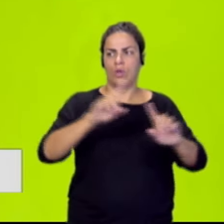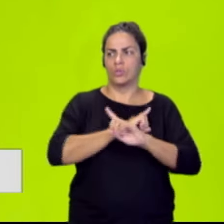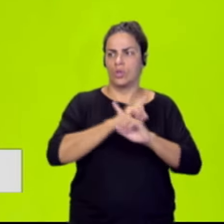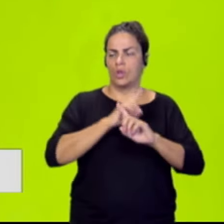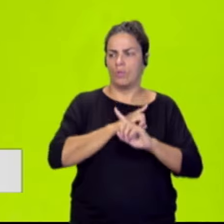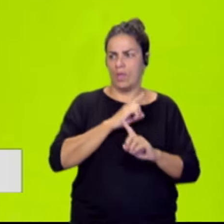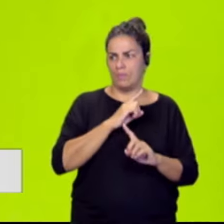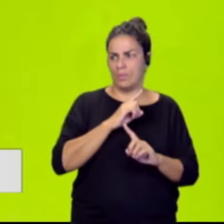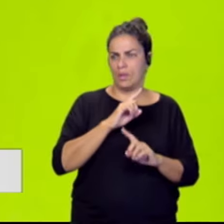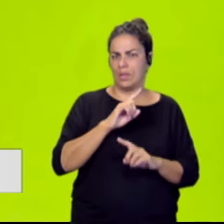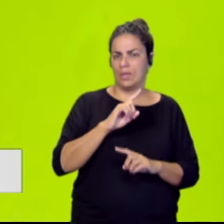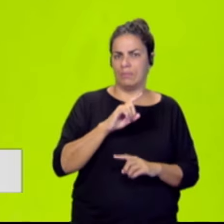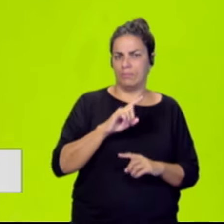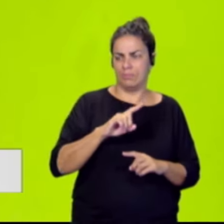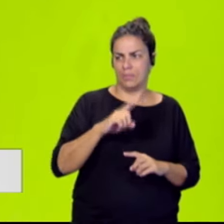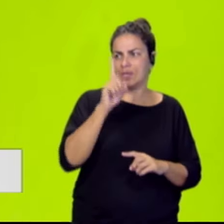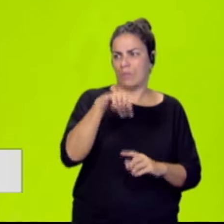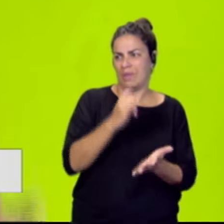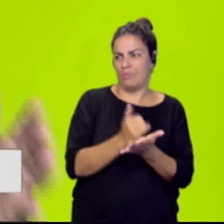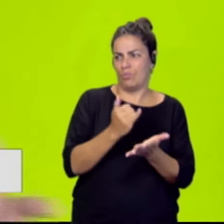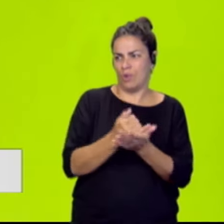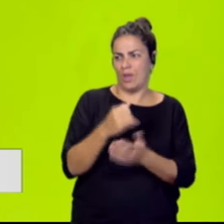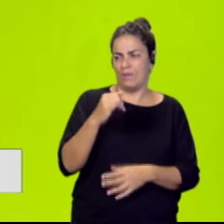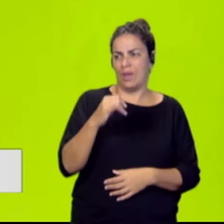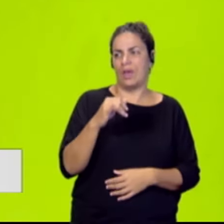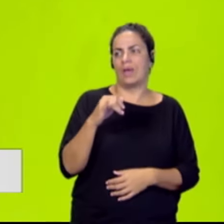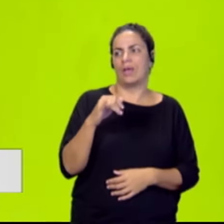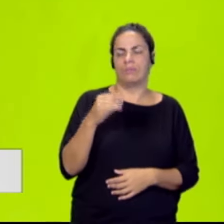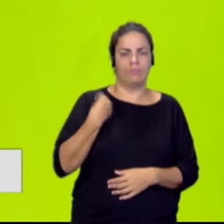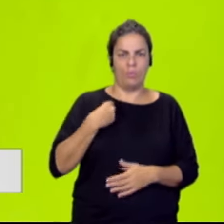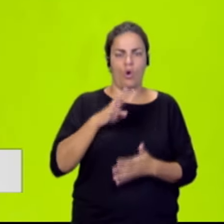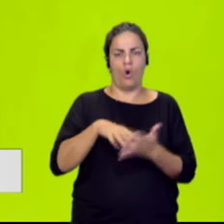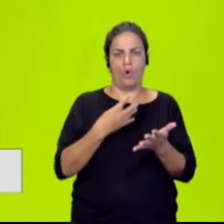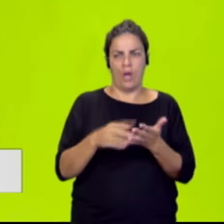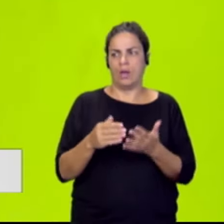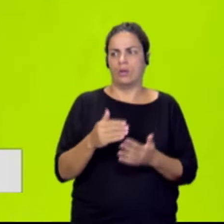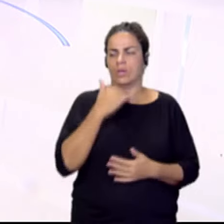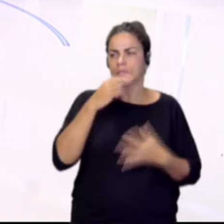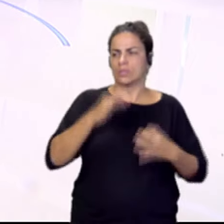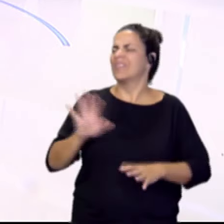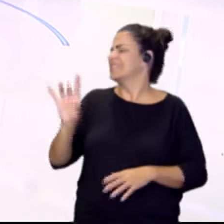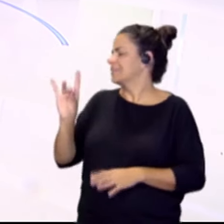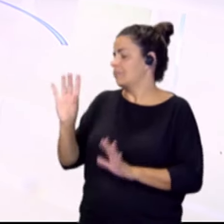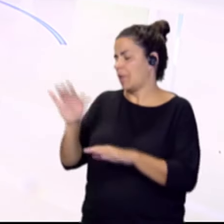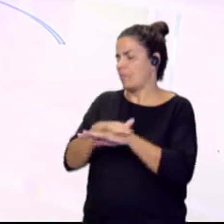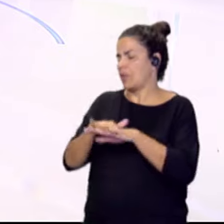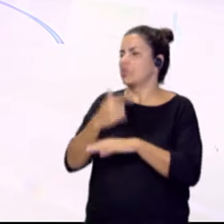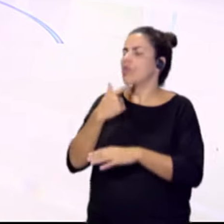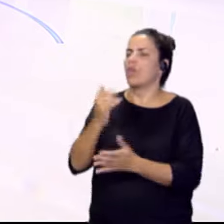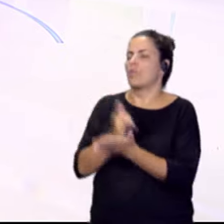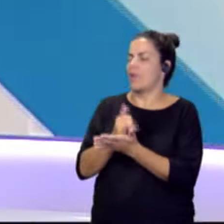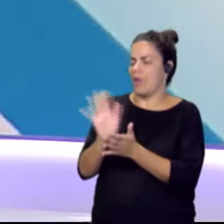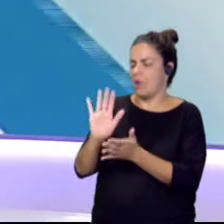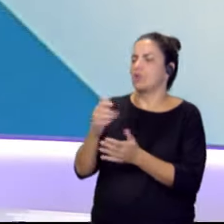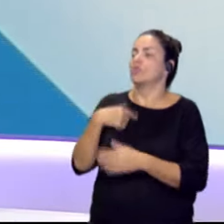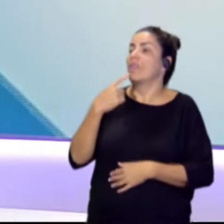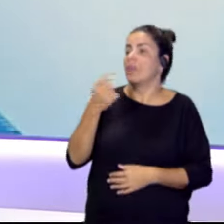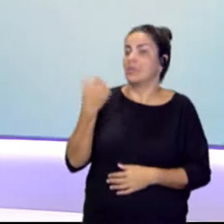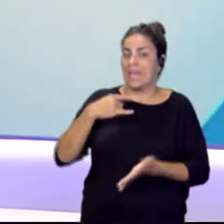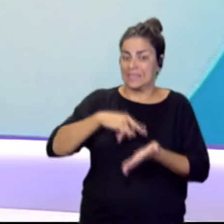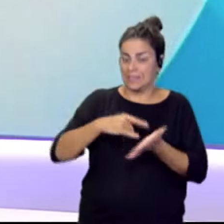tendremos esta prueba, probablemente en el mismo horario. Sí, me refería, perdone, no a la prueba, sino cuándo ya este